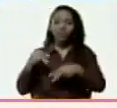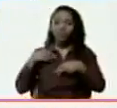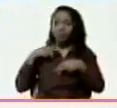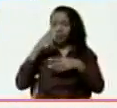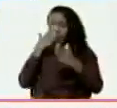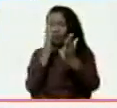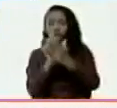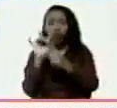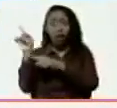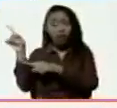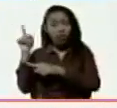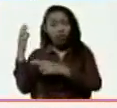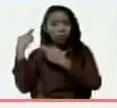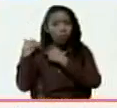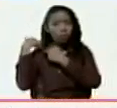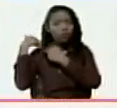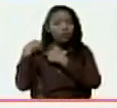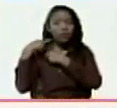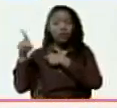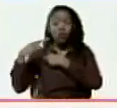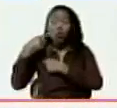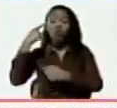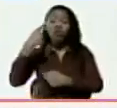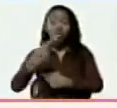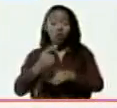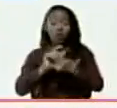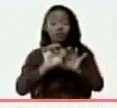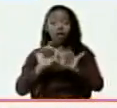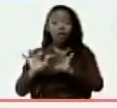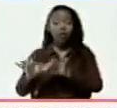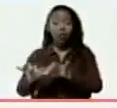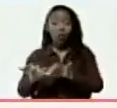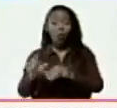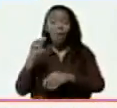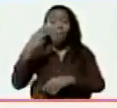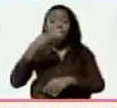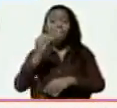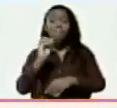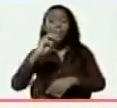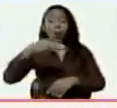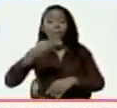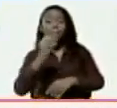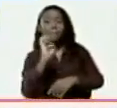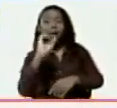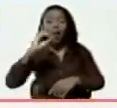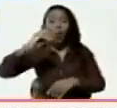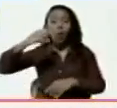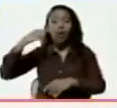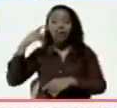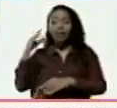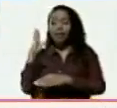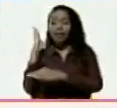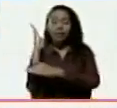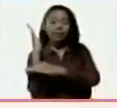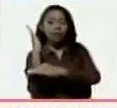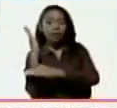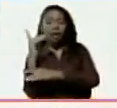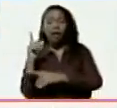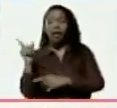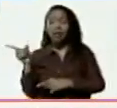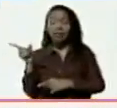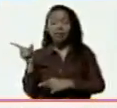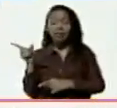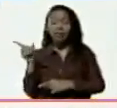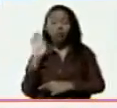asumen directamente y así lo dijo el secretario de estado por pew que estas sanciones ilícitas